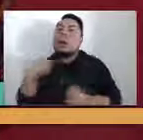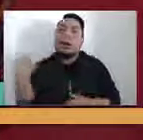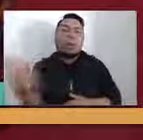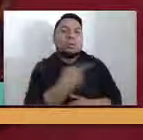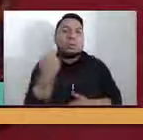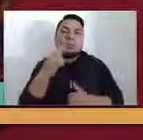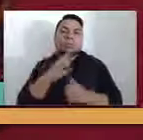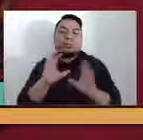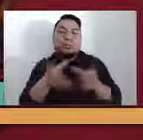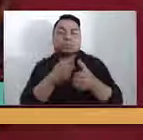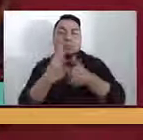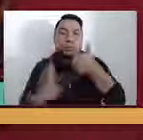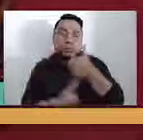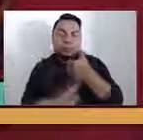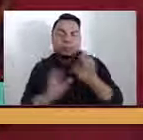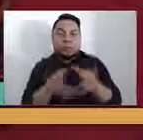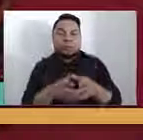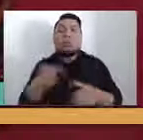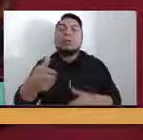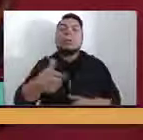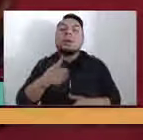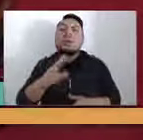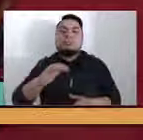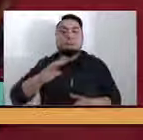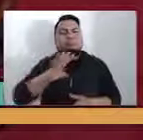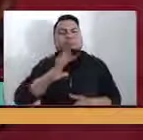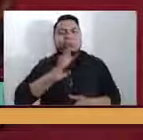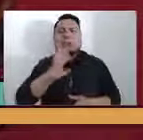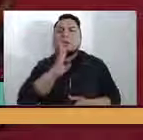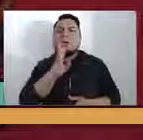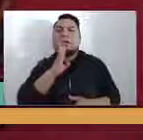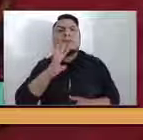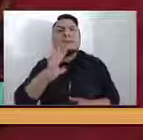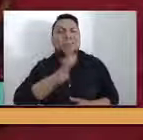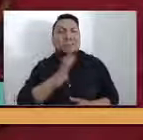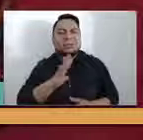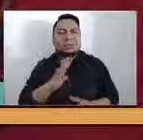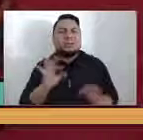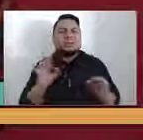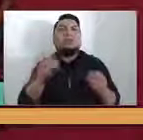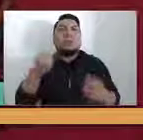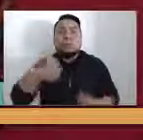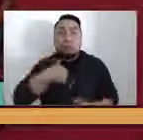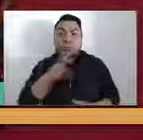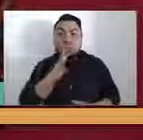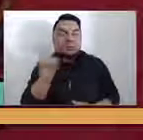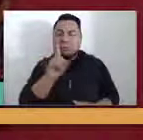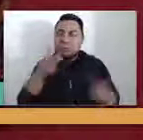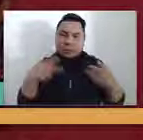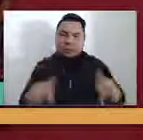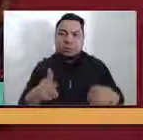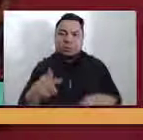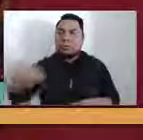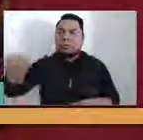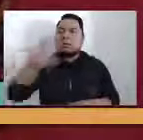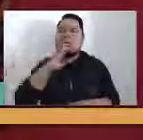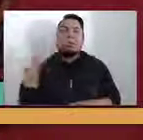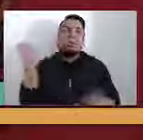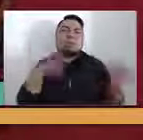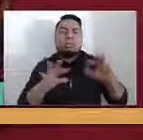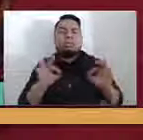miembros del Consejo, que el comportamiento sea alturado, porque quien habla no va a permitir que haya un comportamiento que no